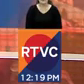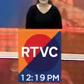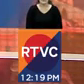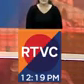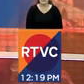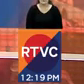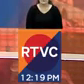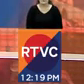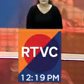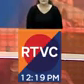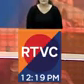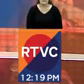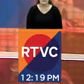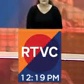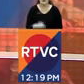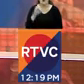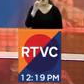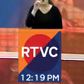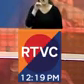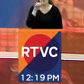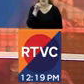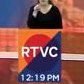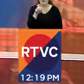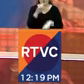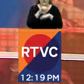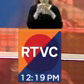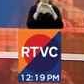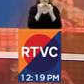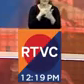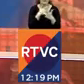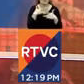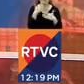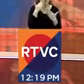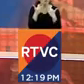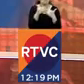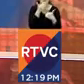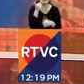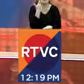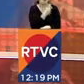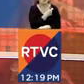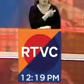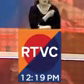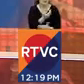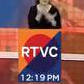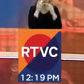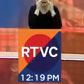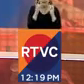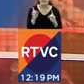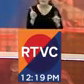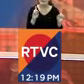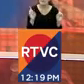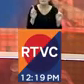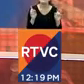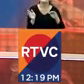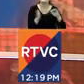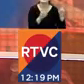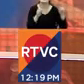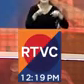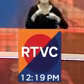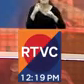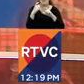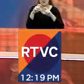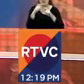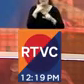Hay confianza de la Organización Mundial de la Salud en la vacunación como medida para evitar síntomas graves. De otro lado, Pfizer aseguró que